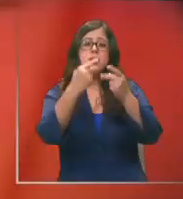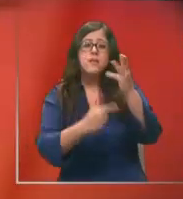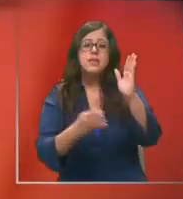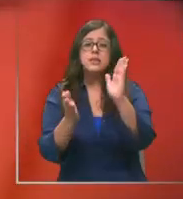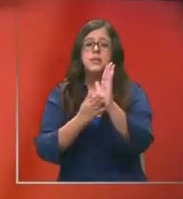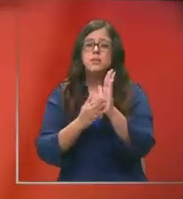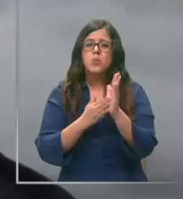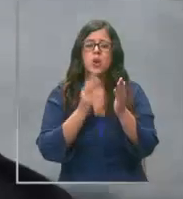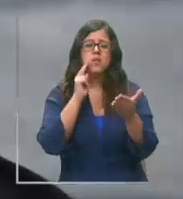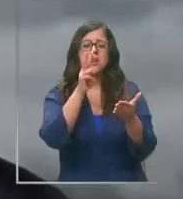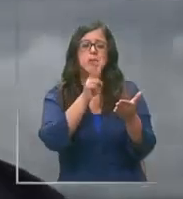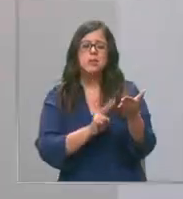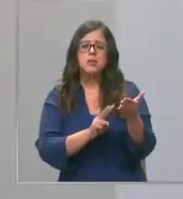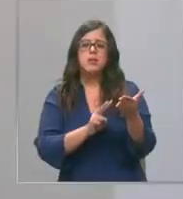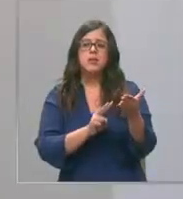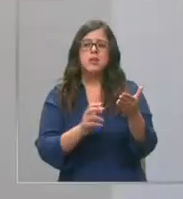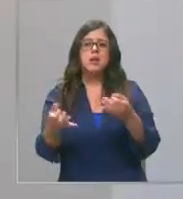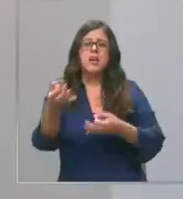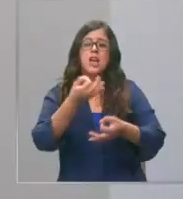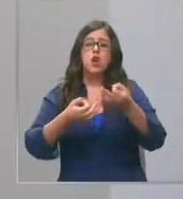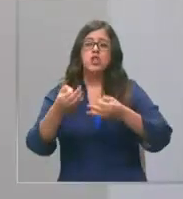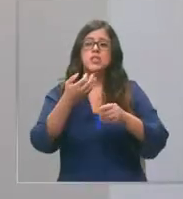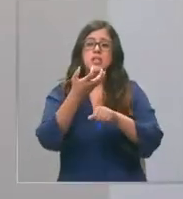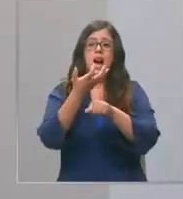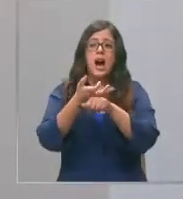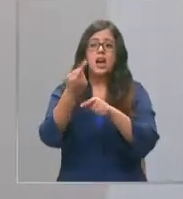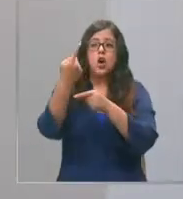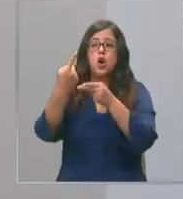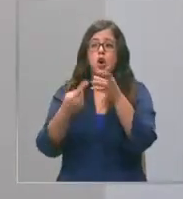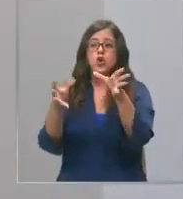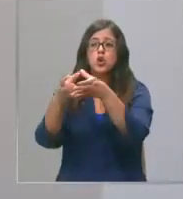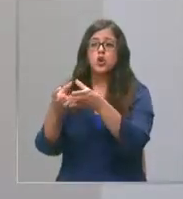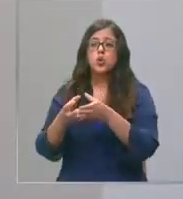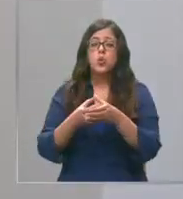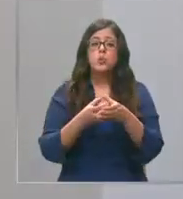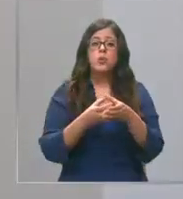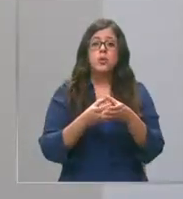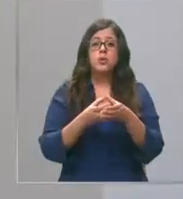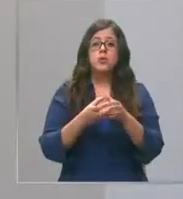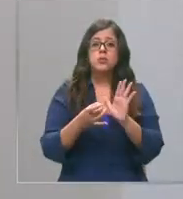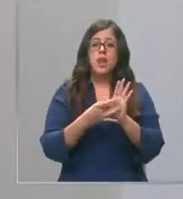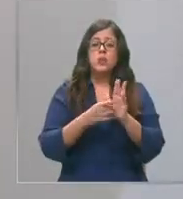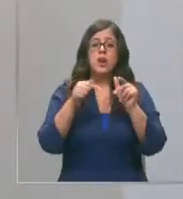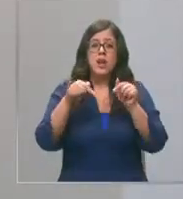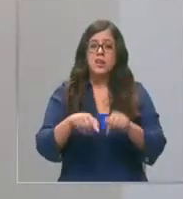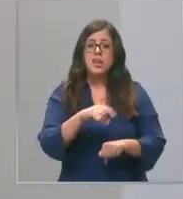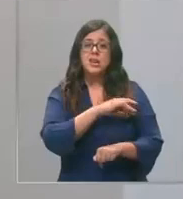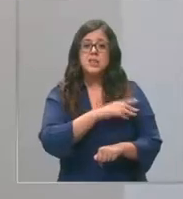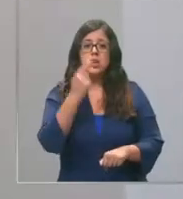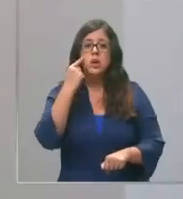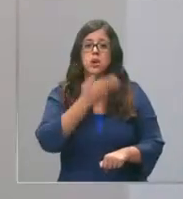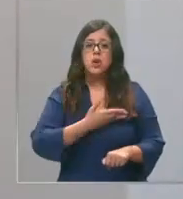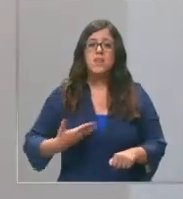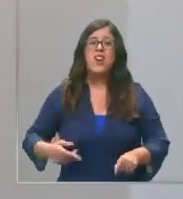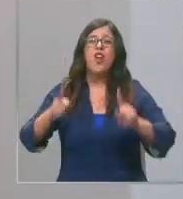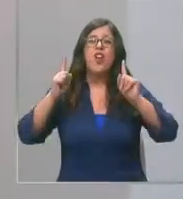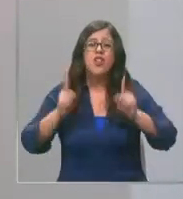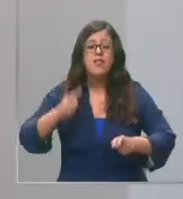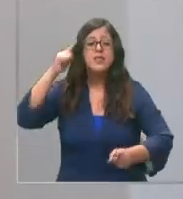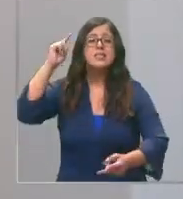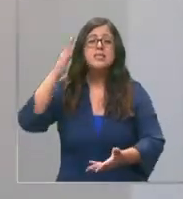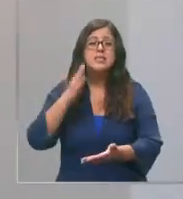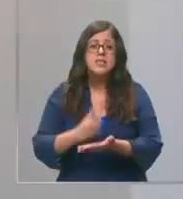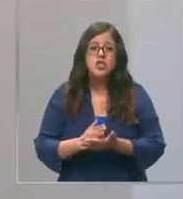que nos plantean de que hay otras bandas criminales operando en nuestro país el gobierno tiene que actuar con